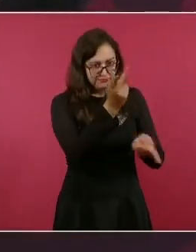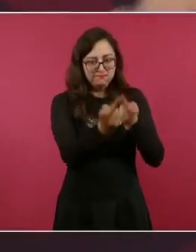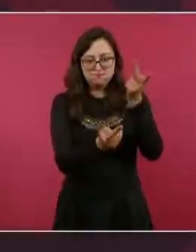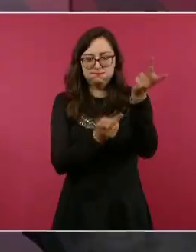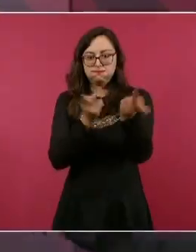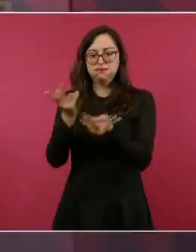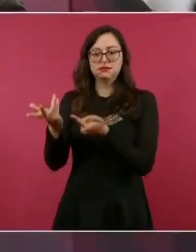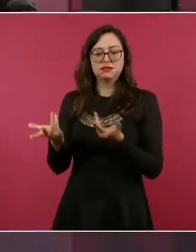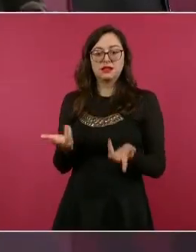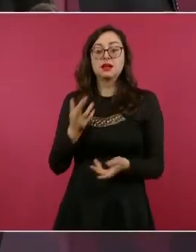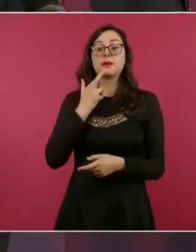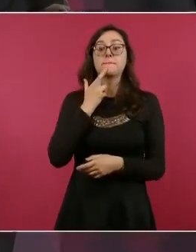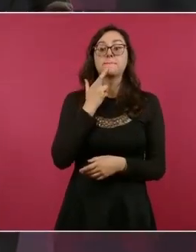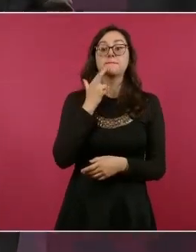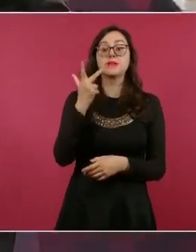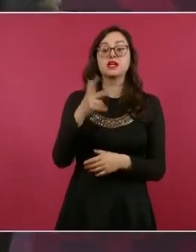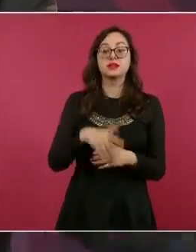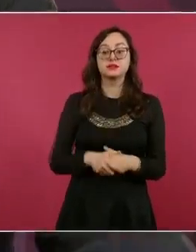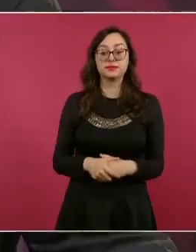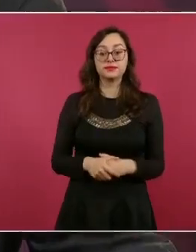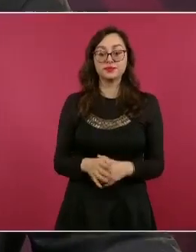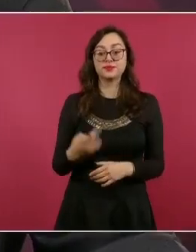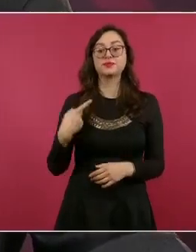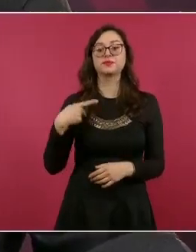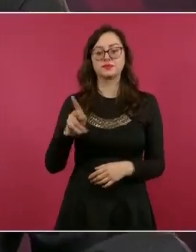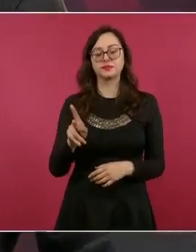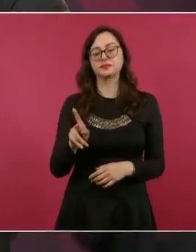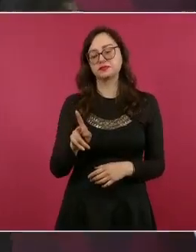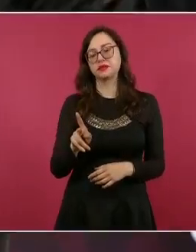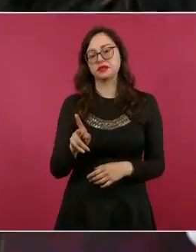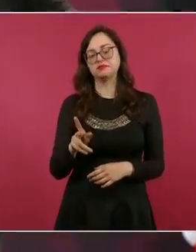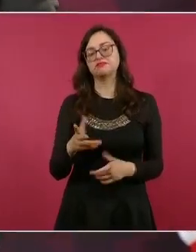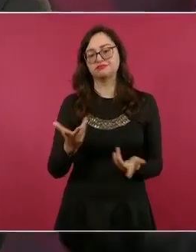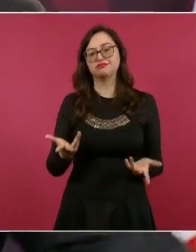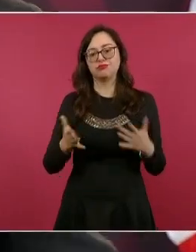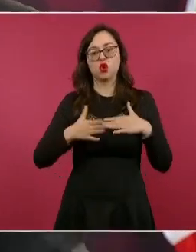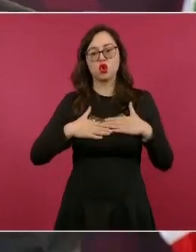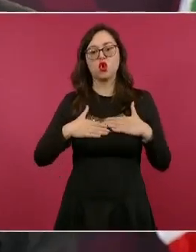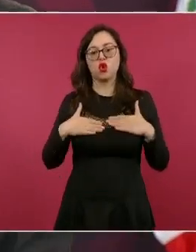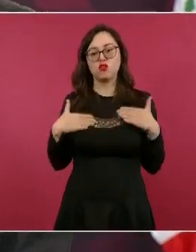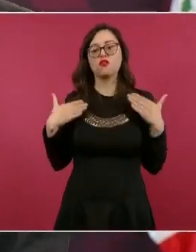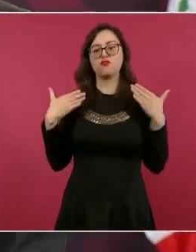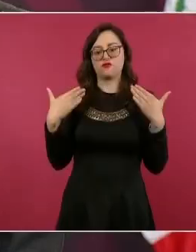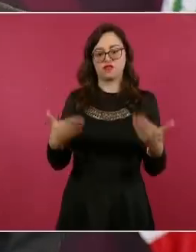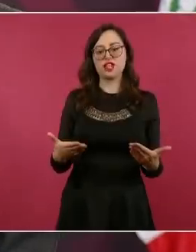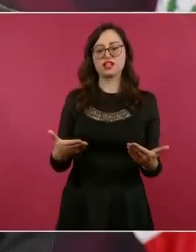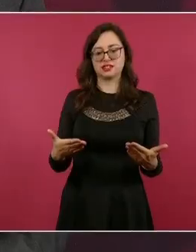Pero sí tengo yo mucha confianza que esos proyectos